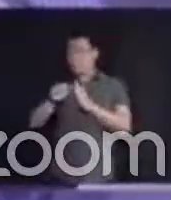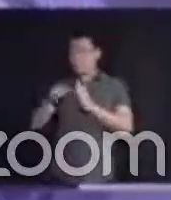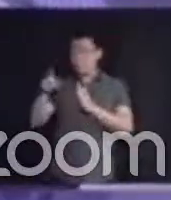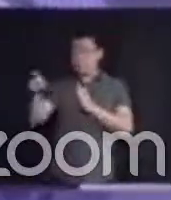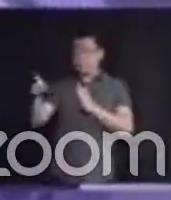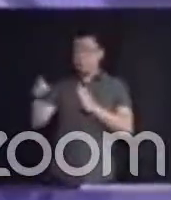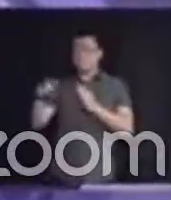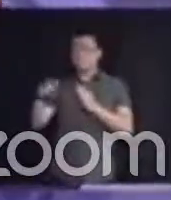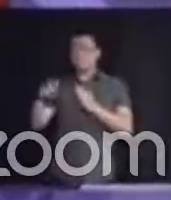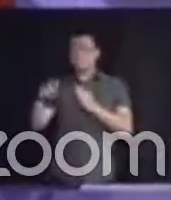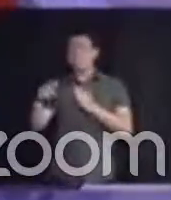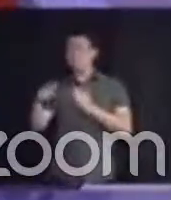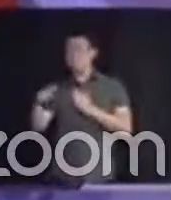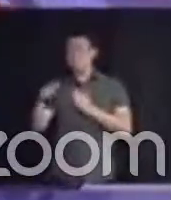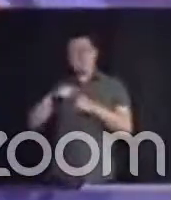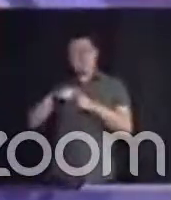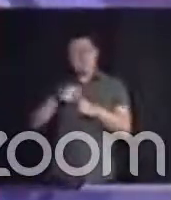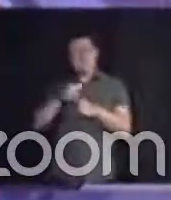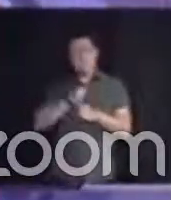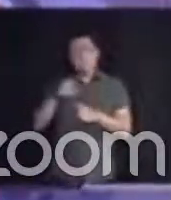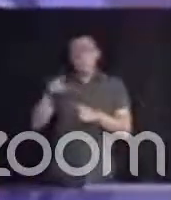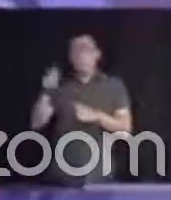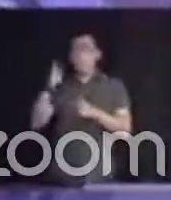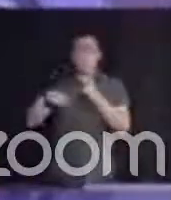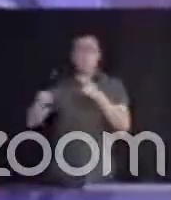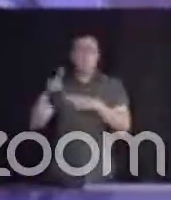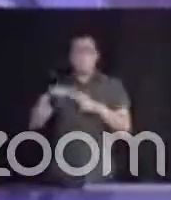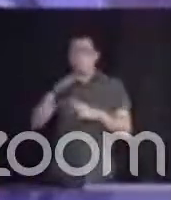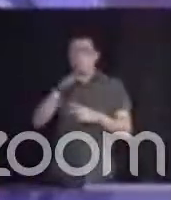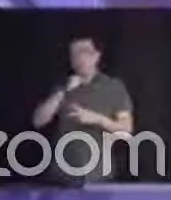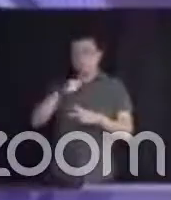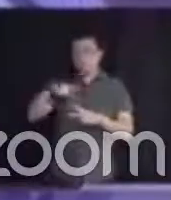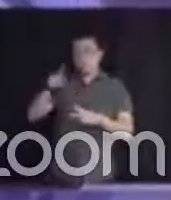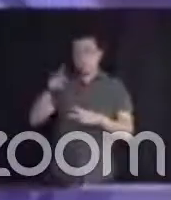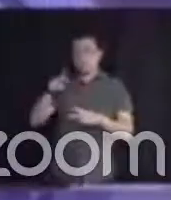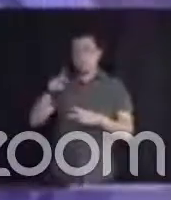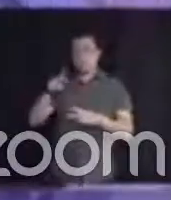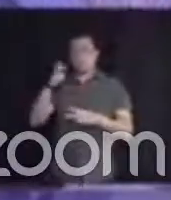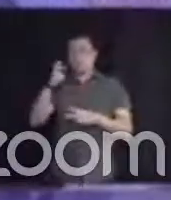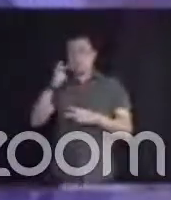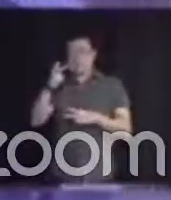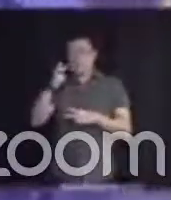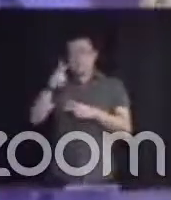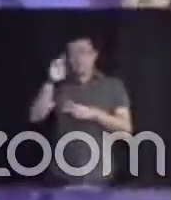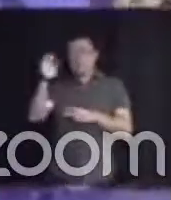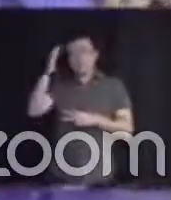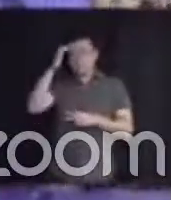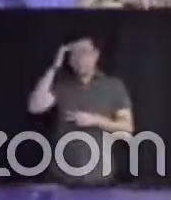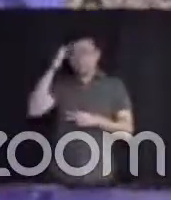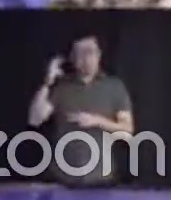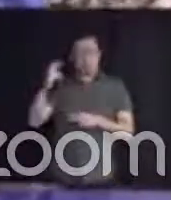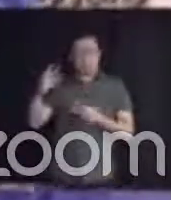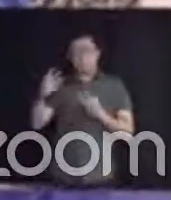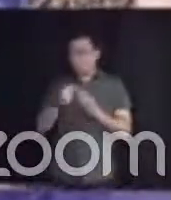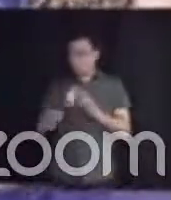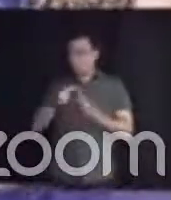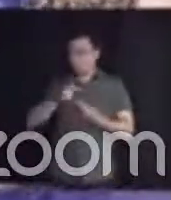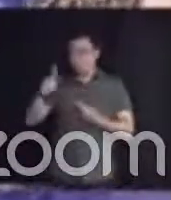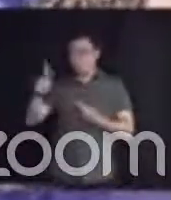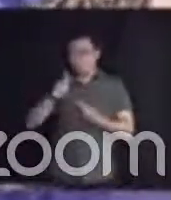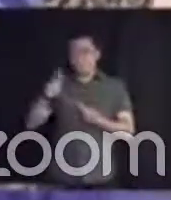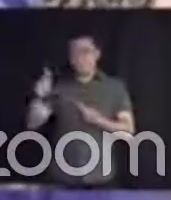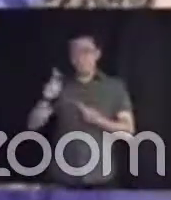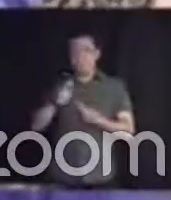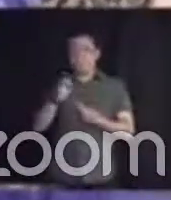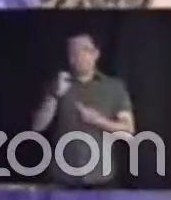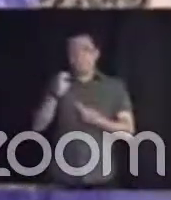primeros meses, ¿verdad? No pudo venir el día de hoy, pero esta premiación es junto con ella. Y